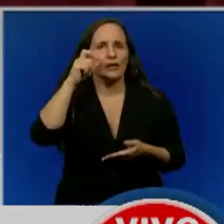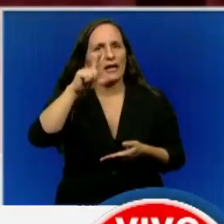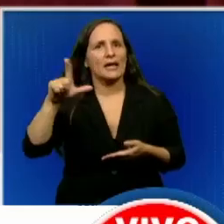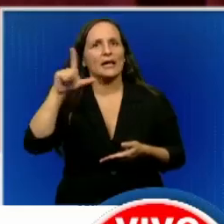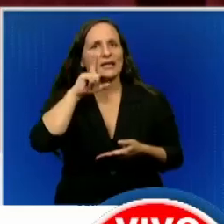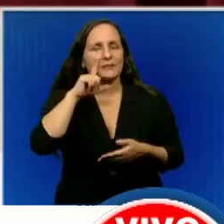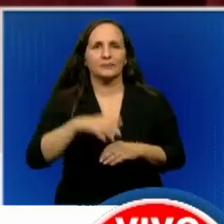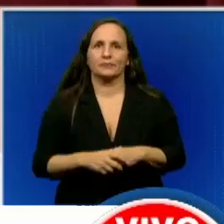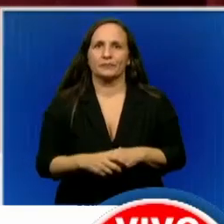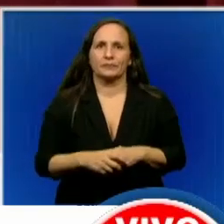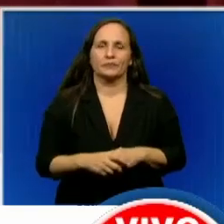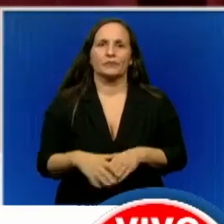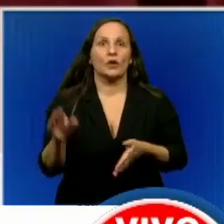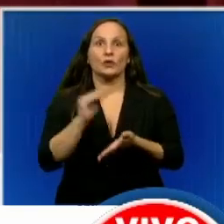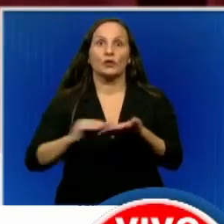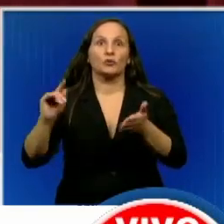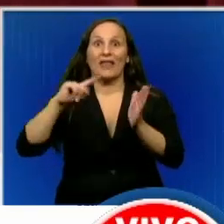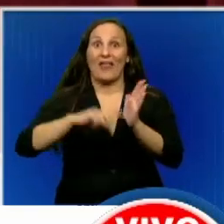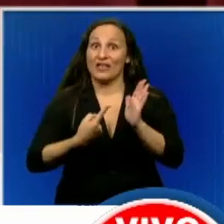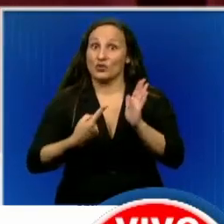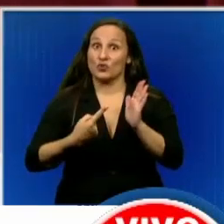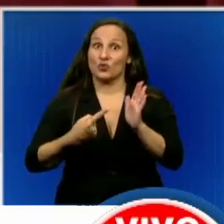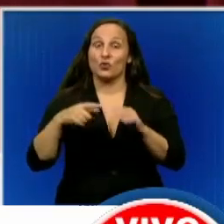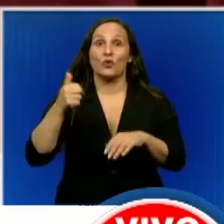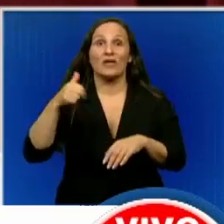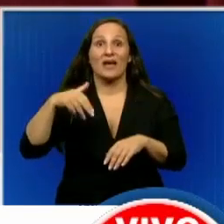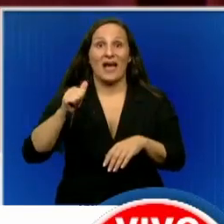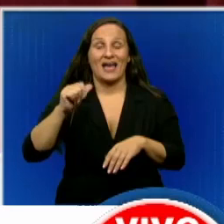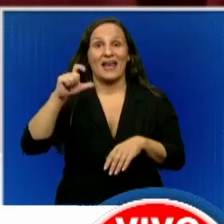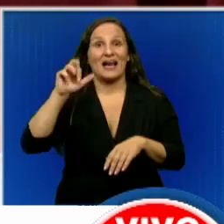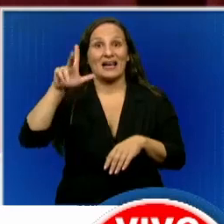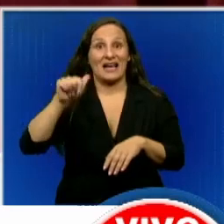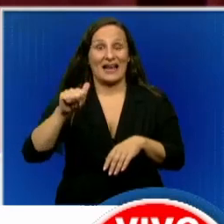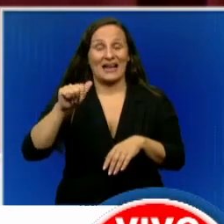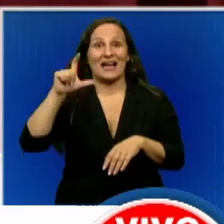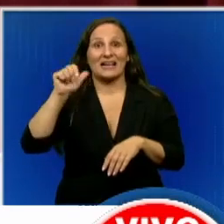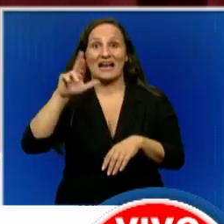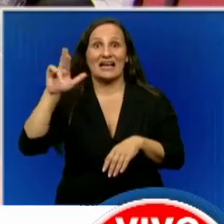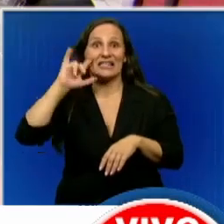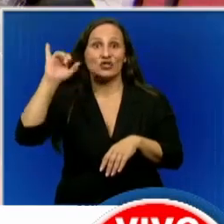la palabra la diputada por la Ciudad de Buenos Aires, Ana Carla Carrizo.